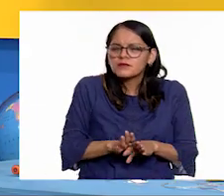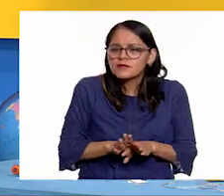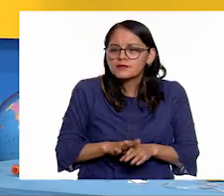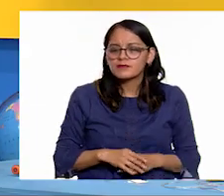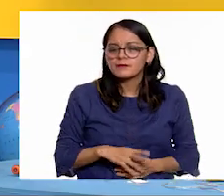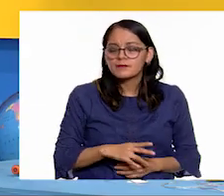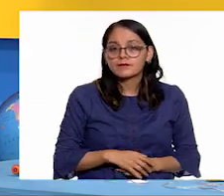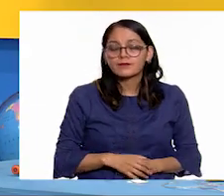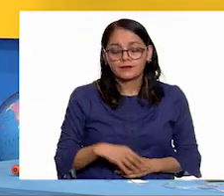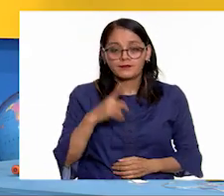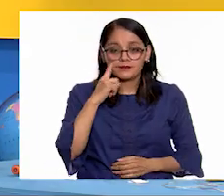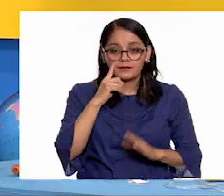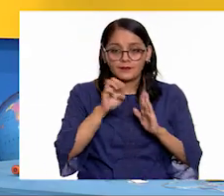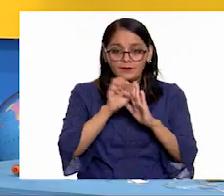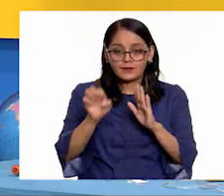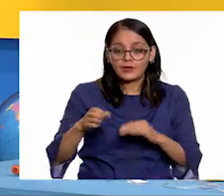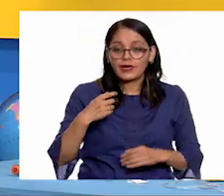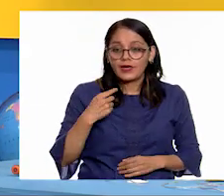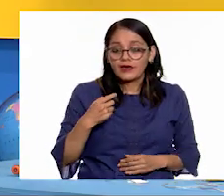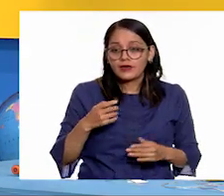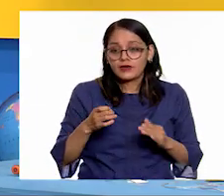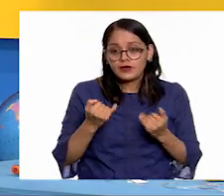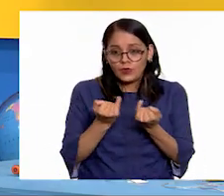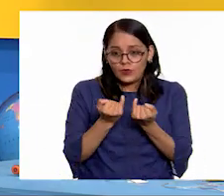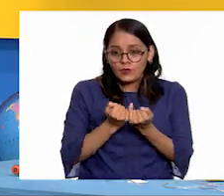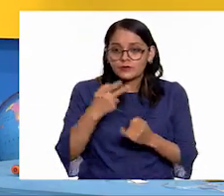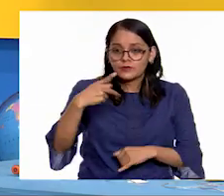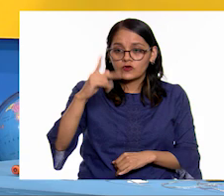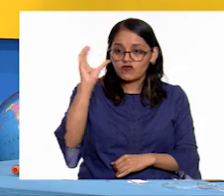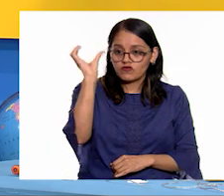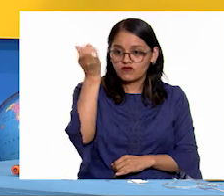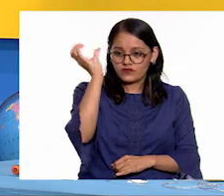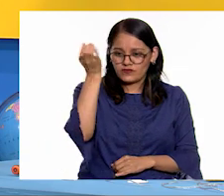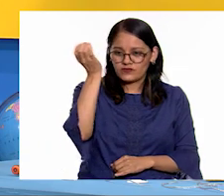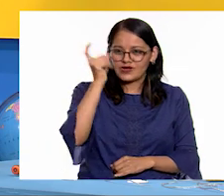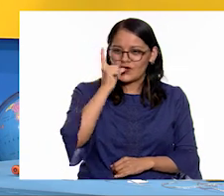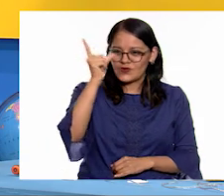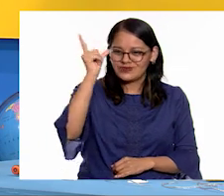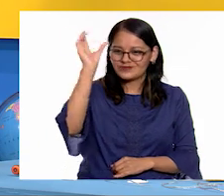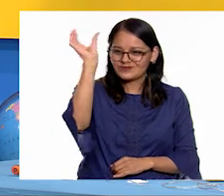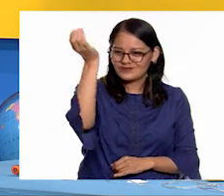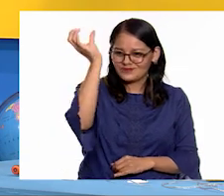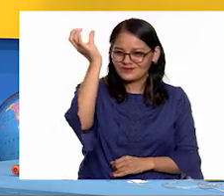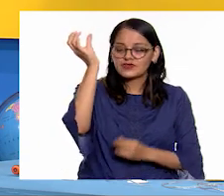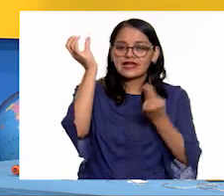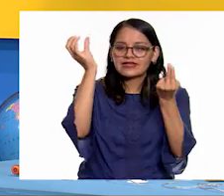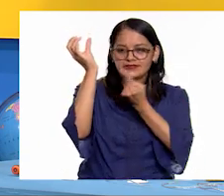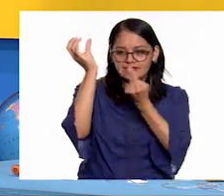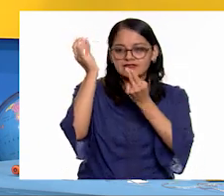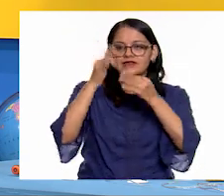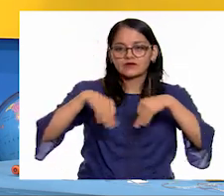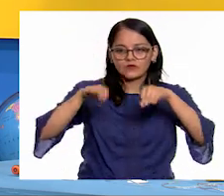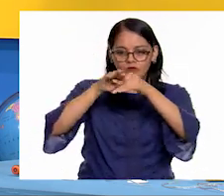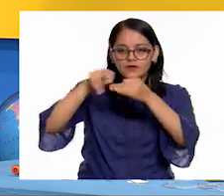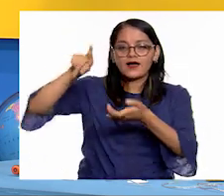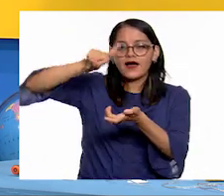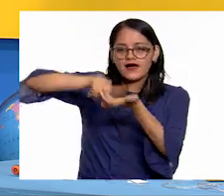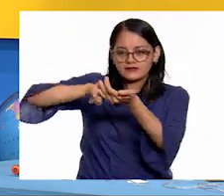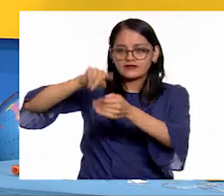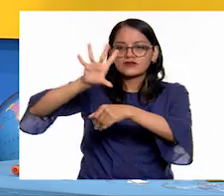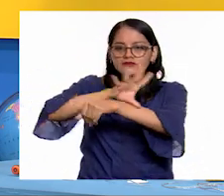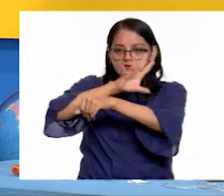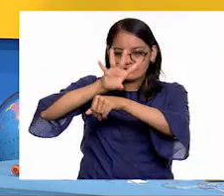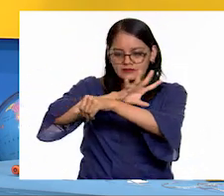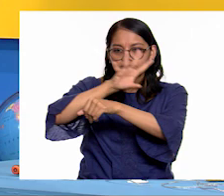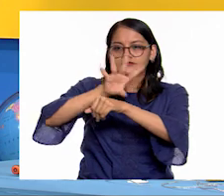pues en que para que los dispositivos como los focos funcionen, necesitan que circule por ellos una